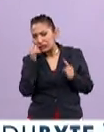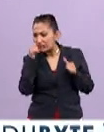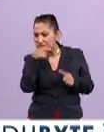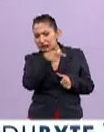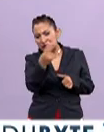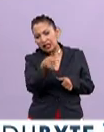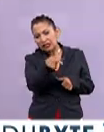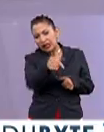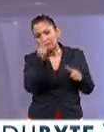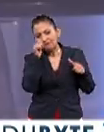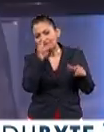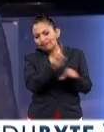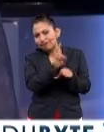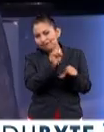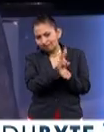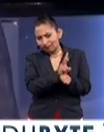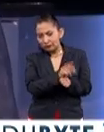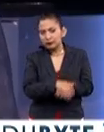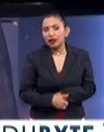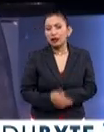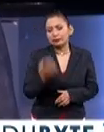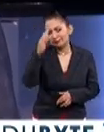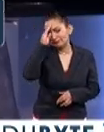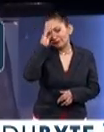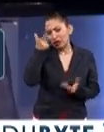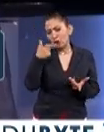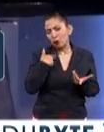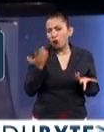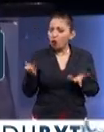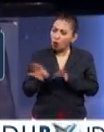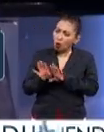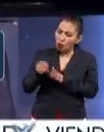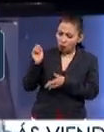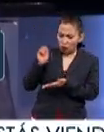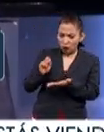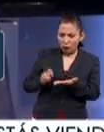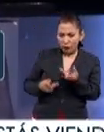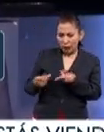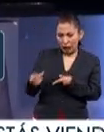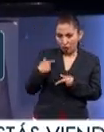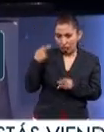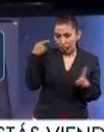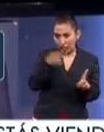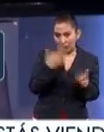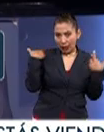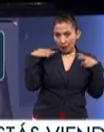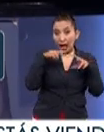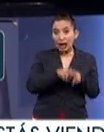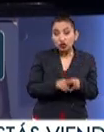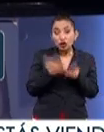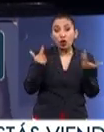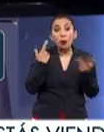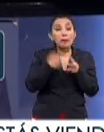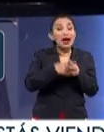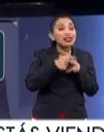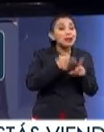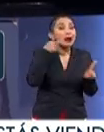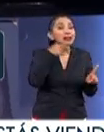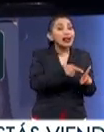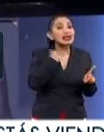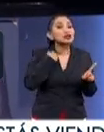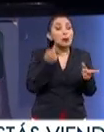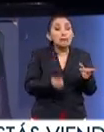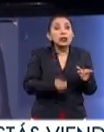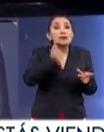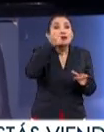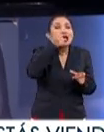que necesitaba atención. Y pensamos que tener un instrumento de esta naturaleza, porque está dirigido a profesores que son de matemáticas y que están en